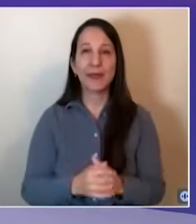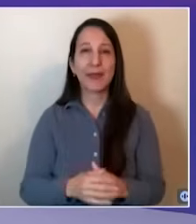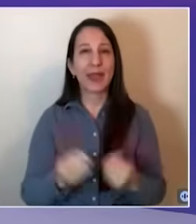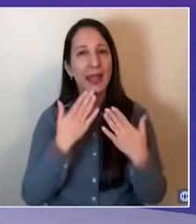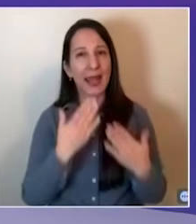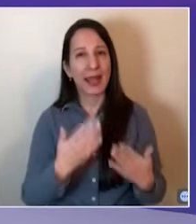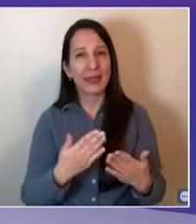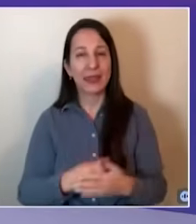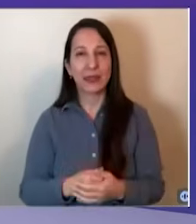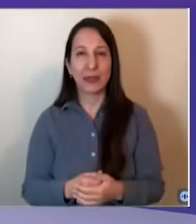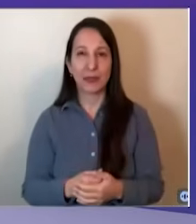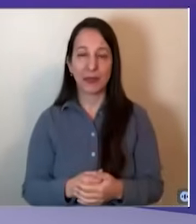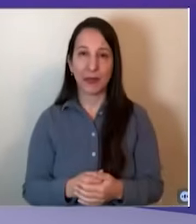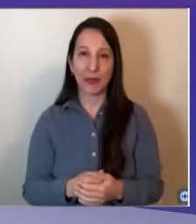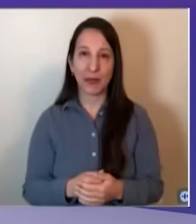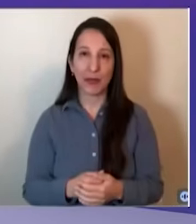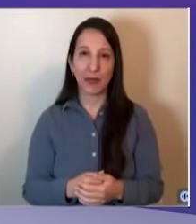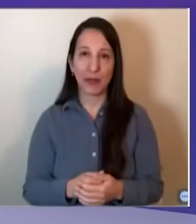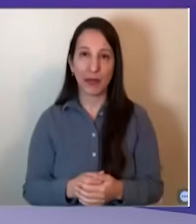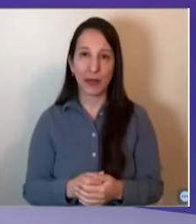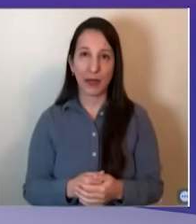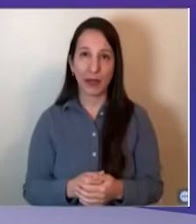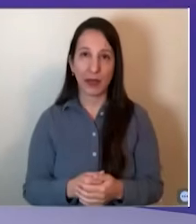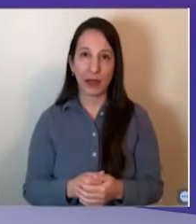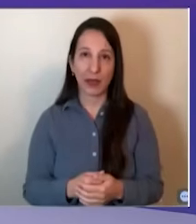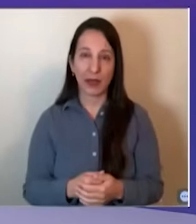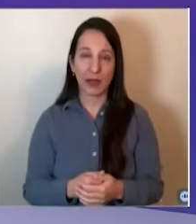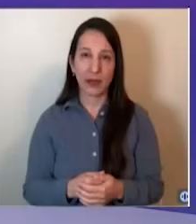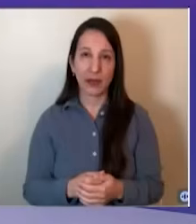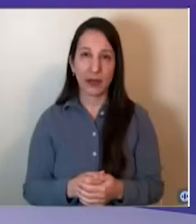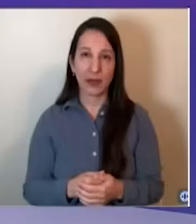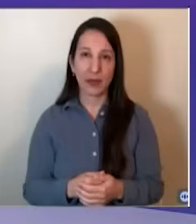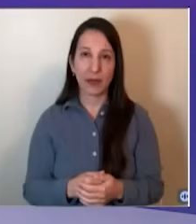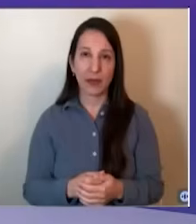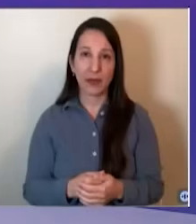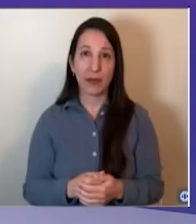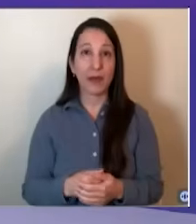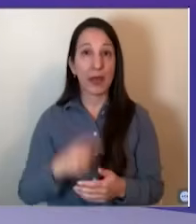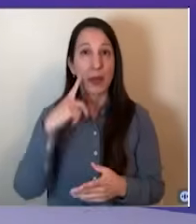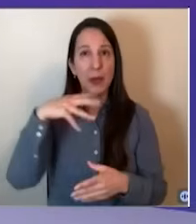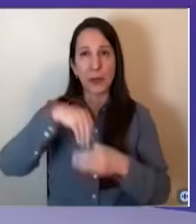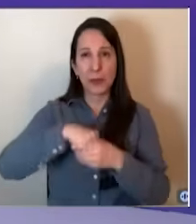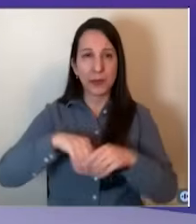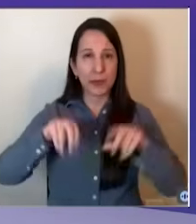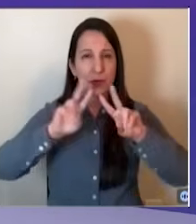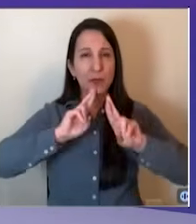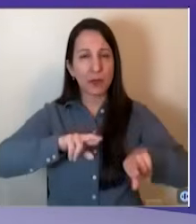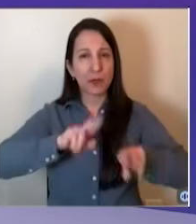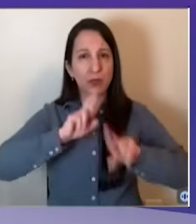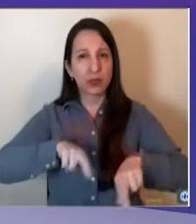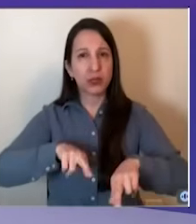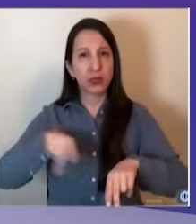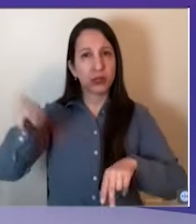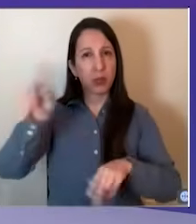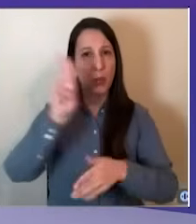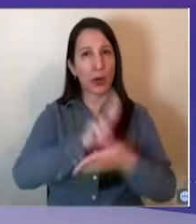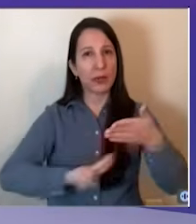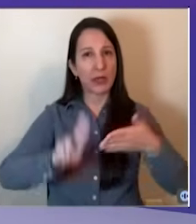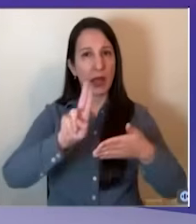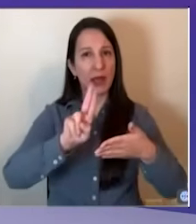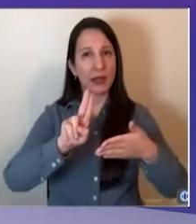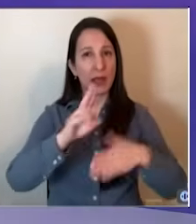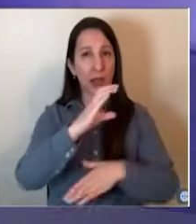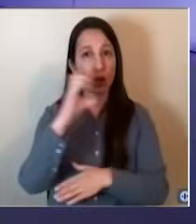Mario. Don Mario, vemos dentro del sondeo que presentó la Universidad de Costa